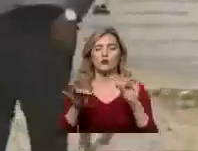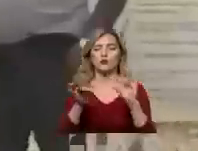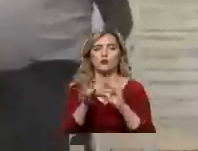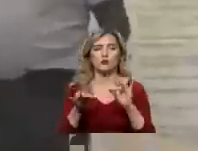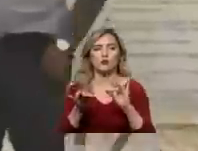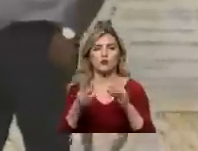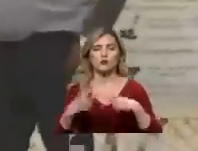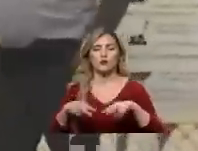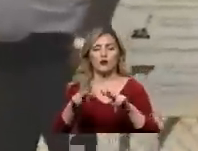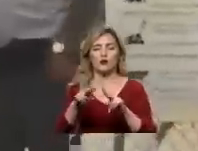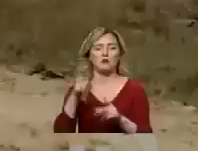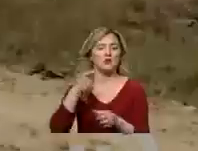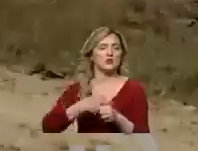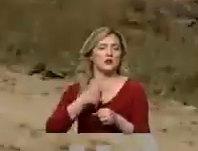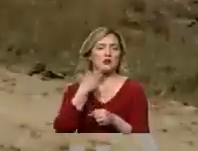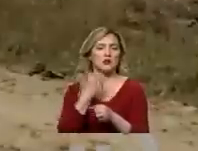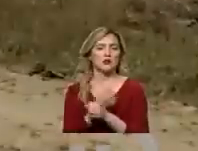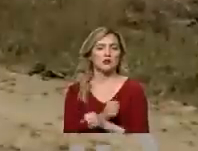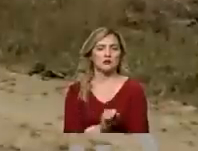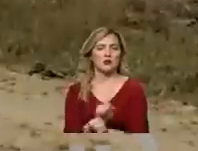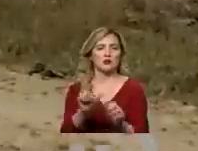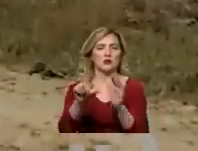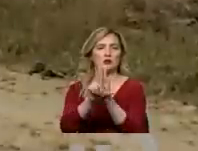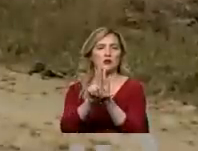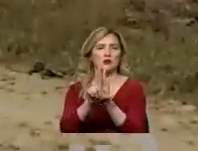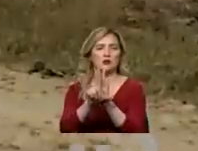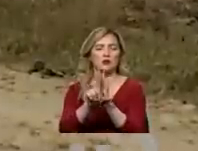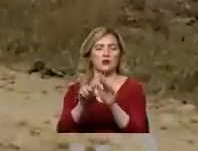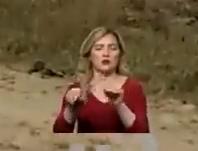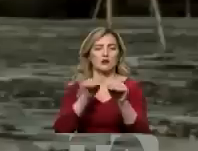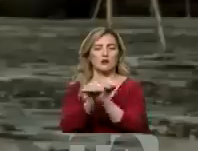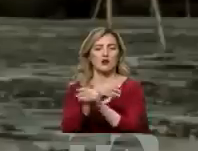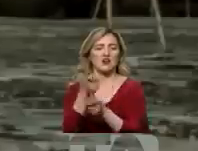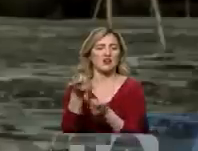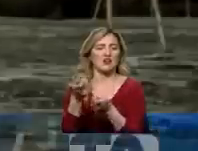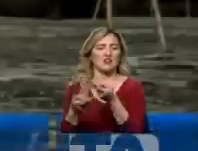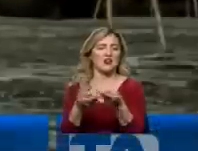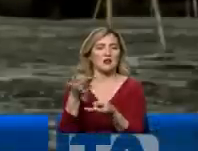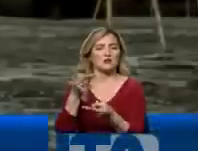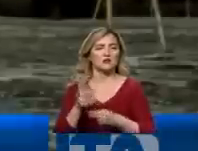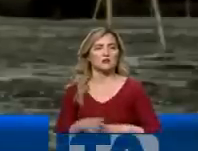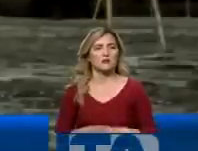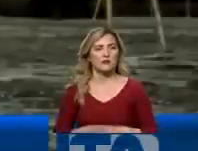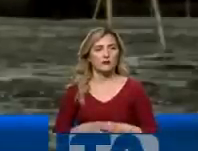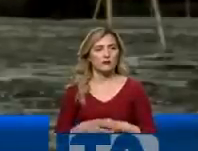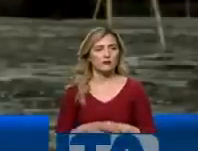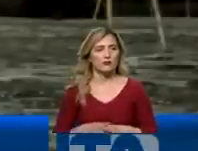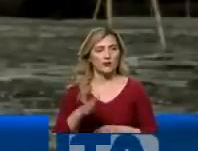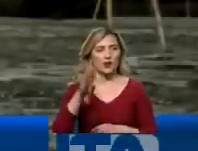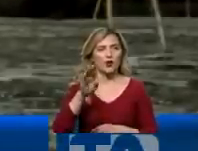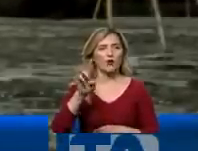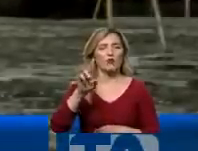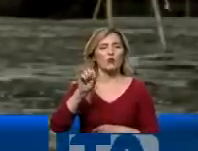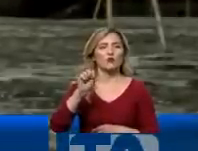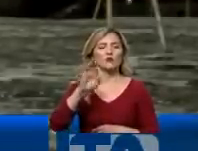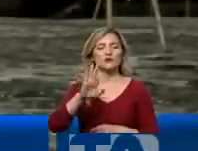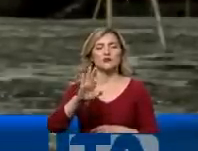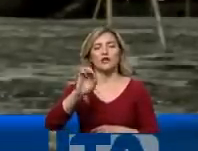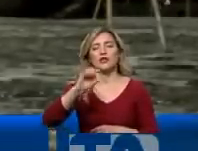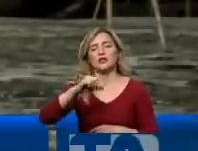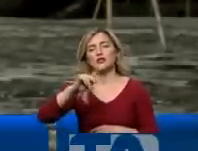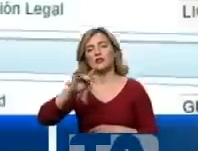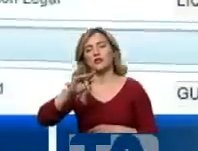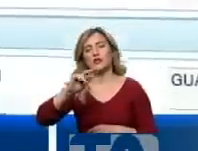dar ningún valor en específico, defienden la legalidad de las transacciones. Bruxetkin S.A., según información de la Superintendencia